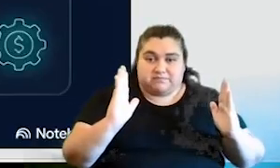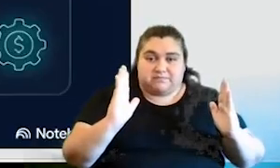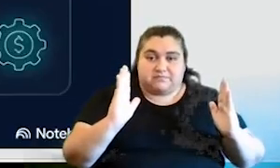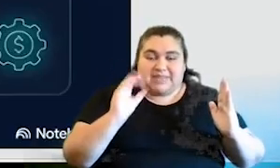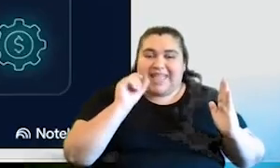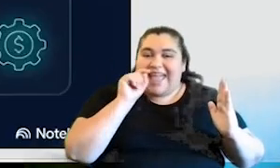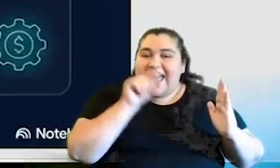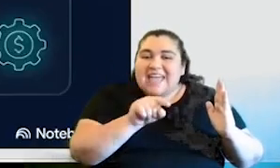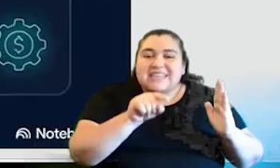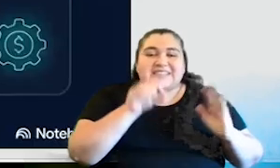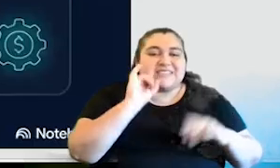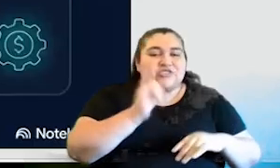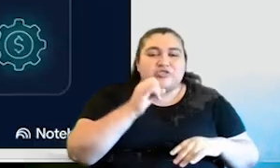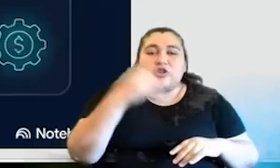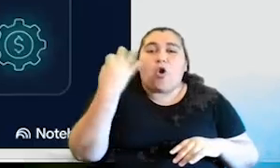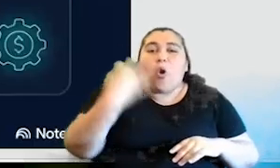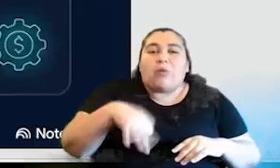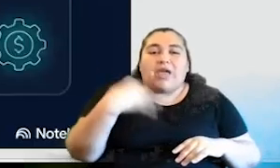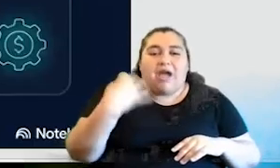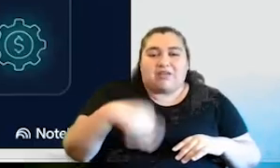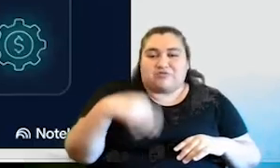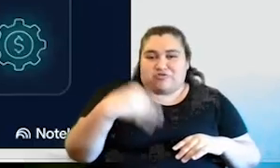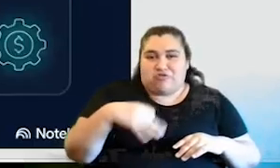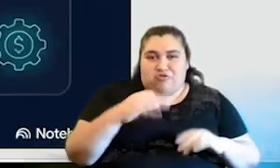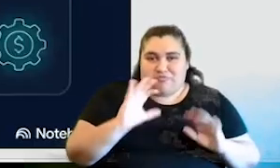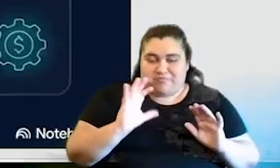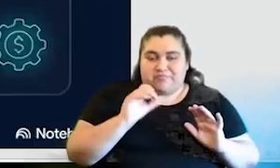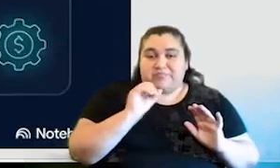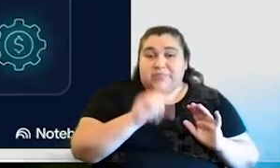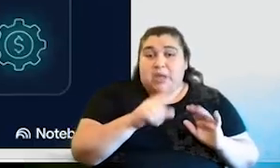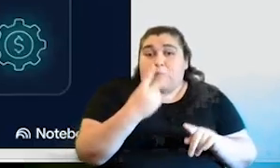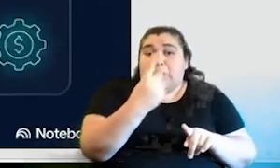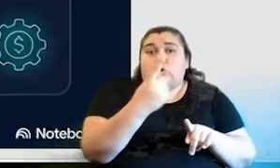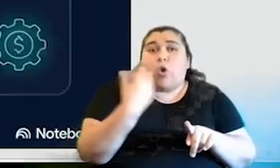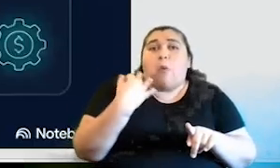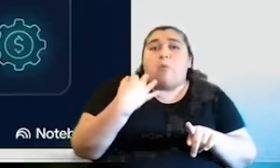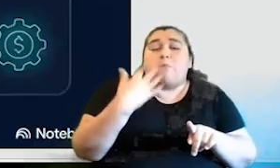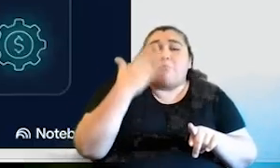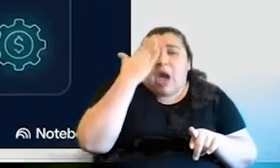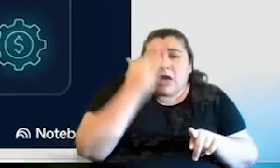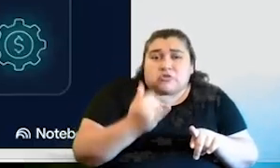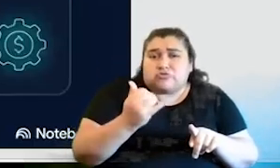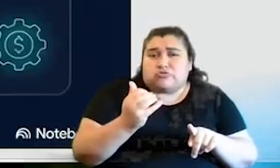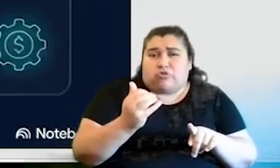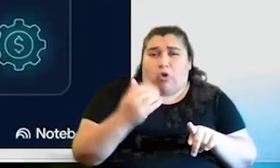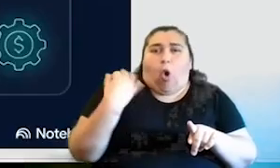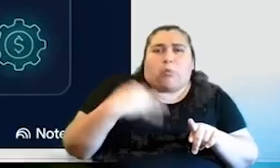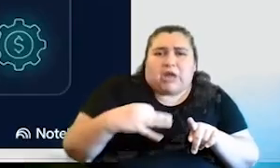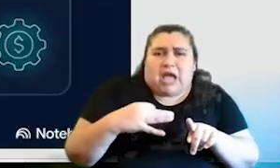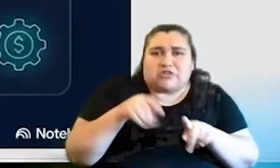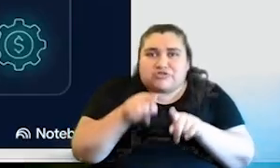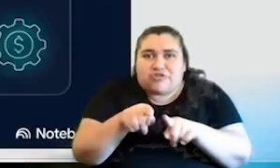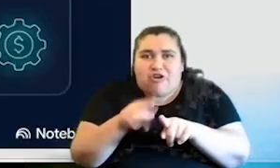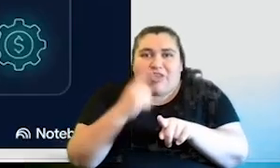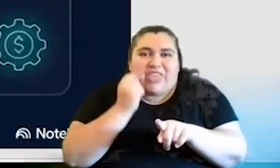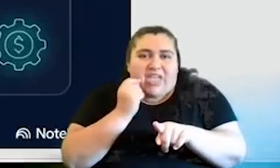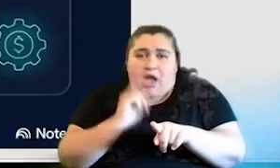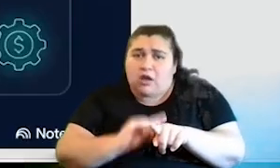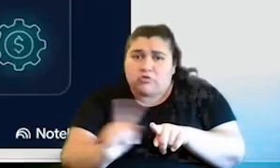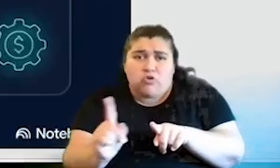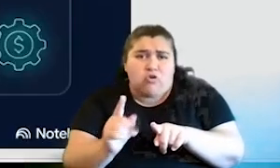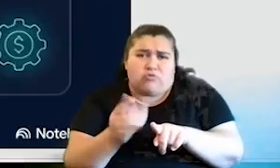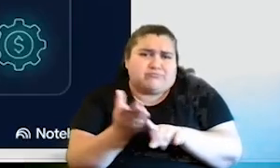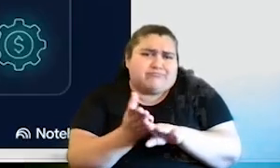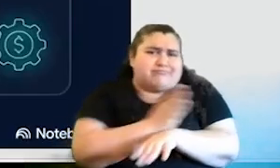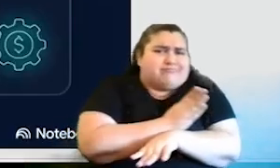¿Es obligatorio presentarlo en esta fecha hasta el 31 de marzo? No, lo podemos presentar desde el primer día hábil del año en que